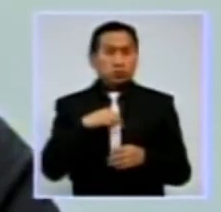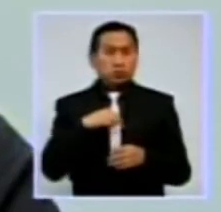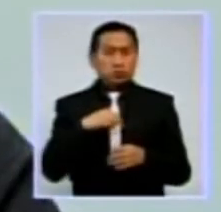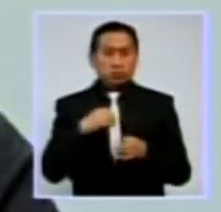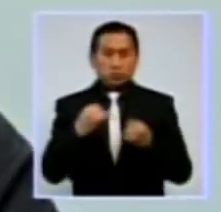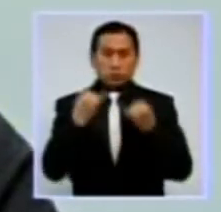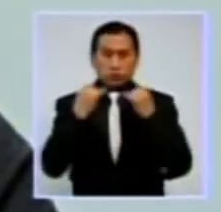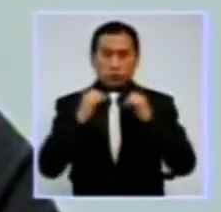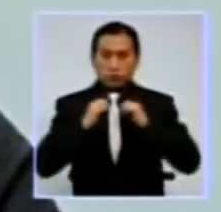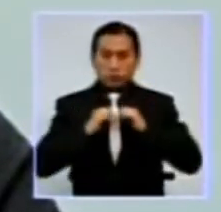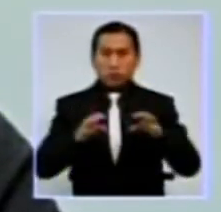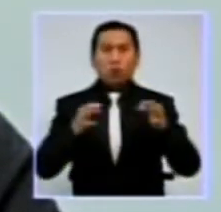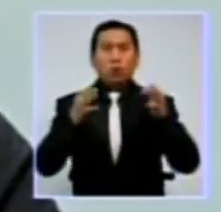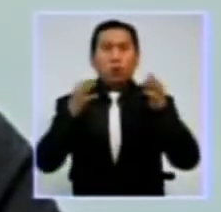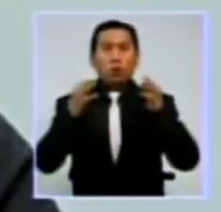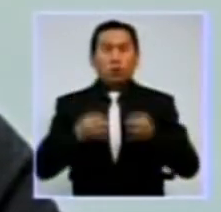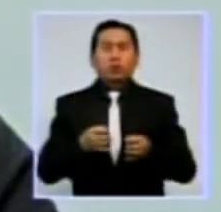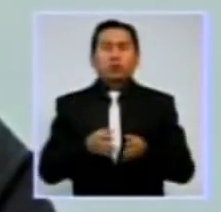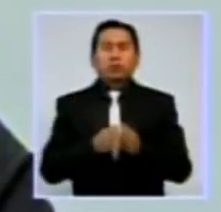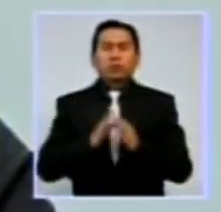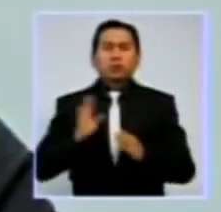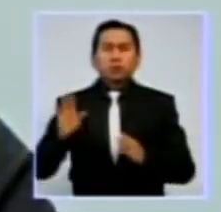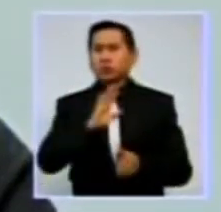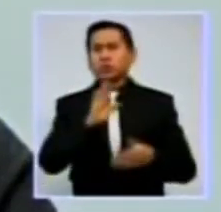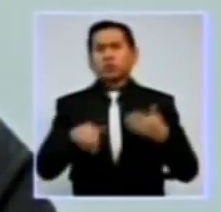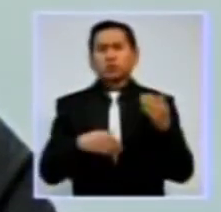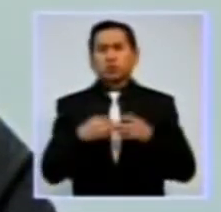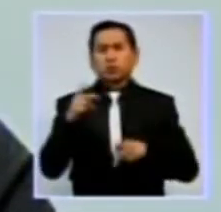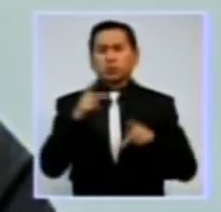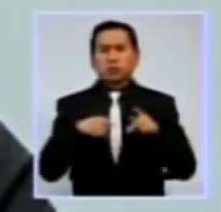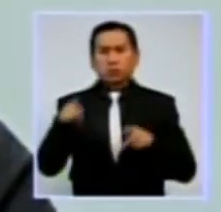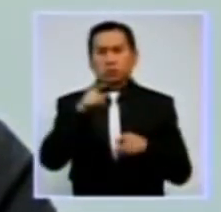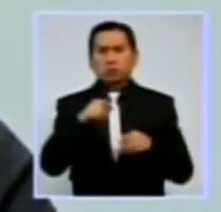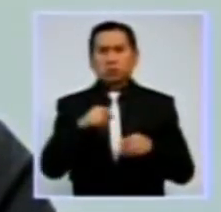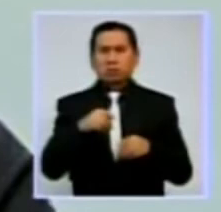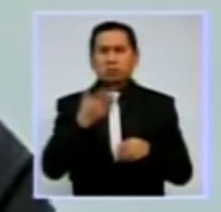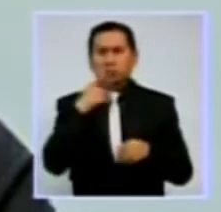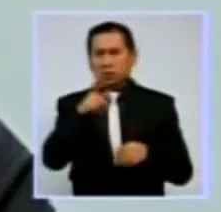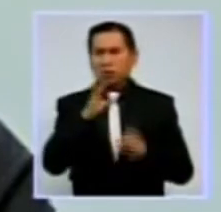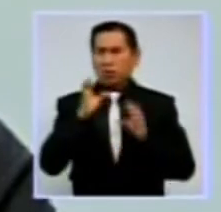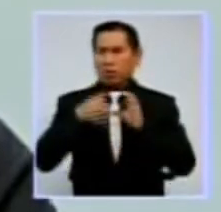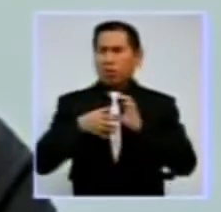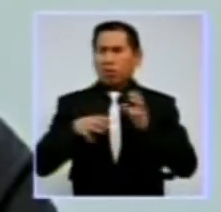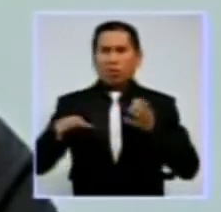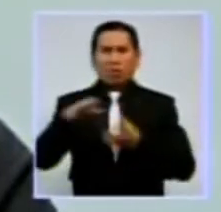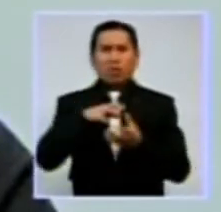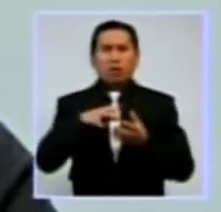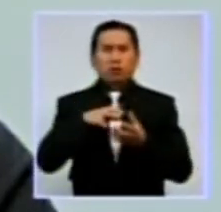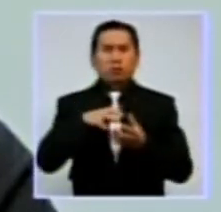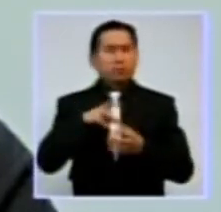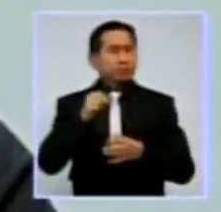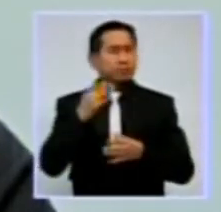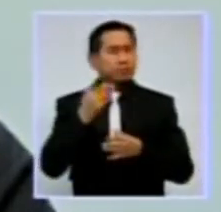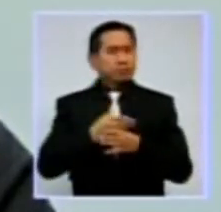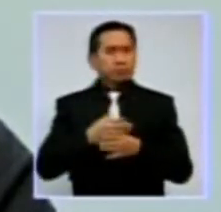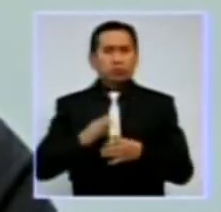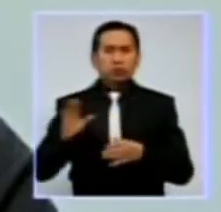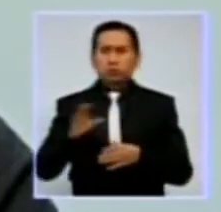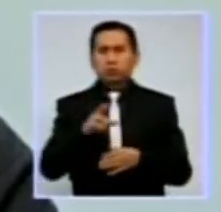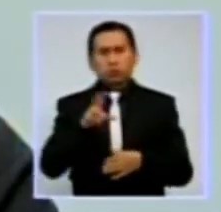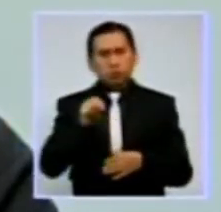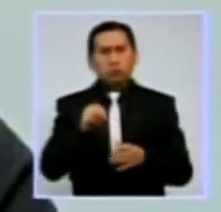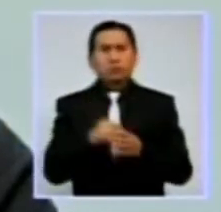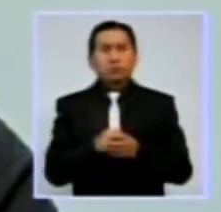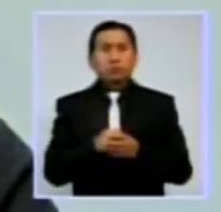información oficial y pedimos a todas las personas que en forma malintencionada están desorientando no perjudiquen a la población